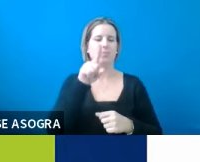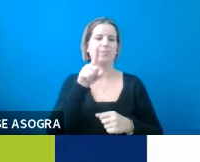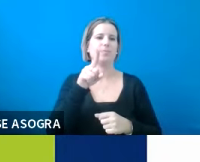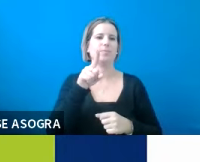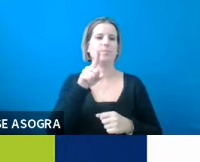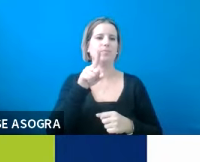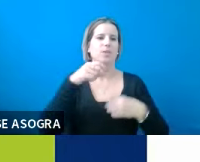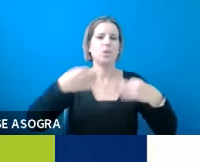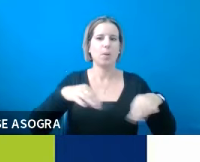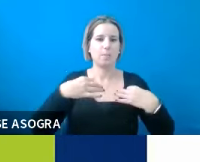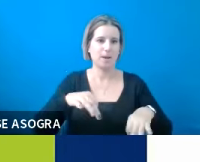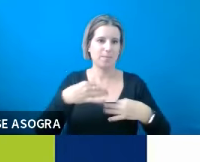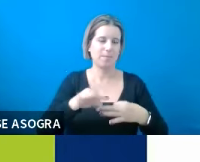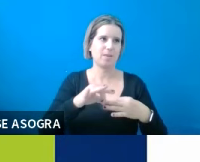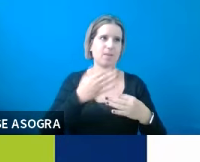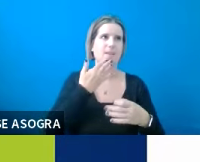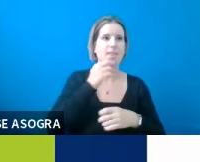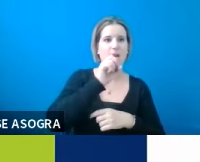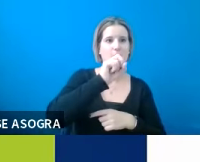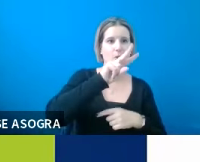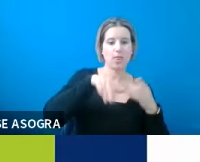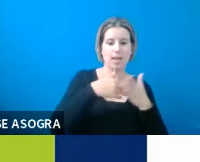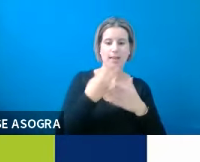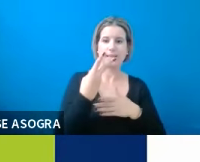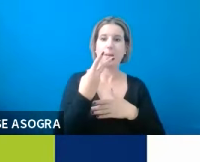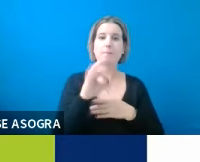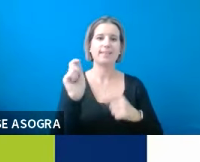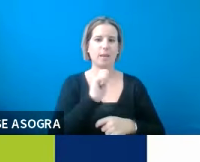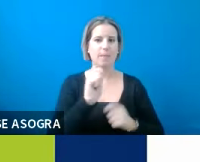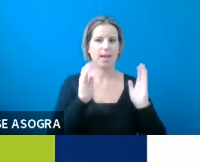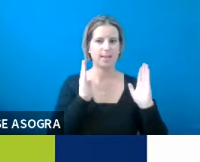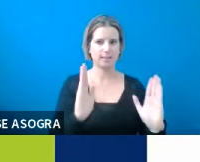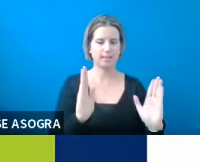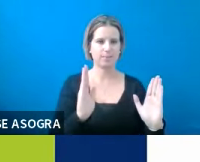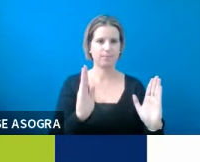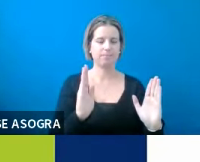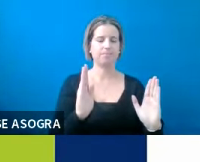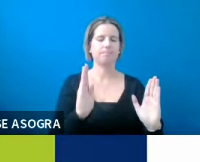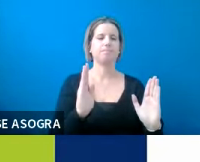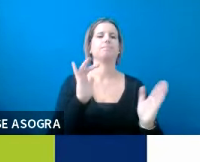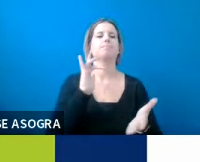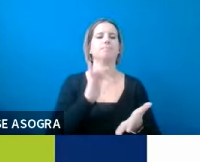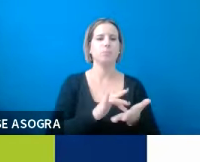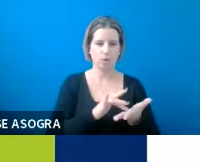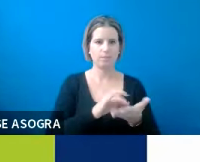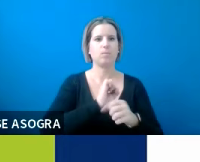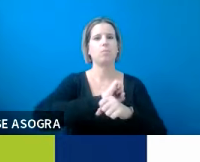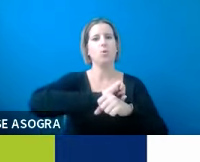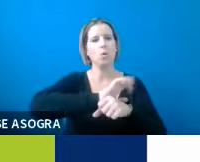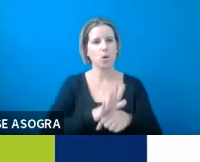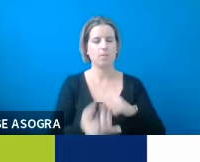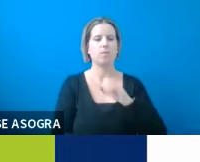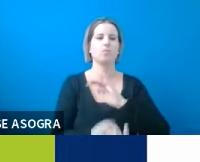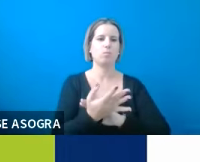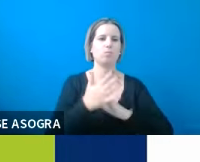que suele ocurrir entre los 12 y los 20 meses ha coincidido que ha sucedido en pandemia en confinamiento